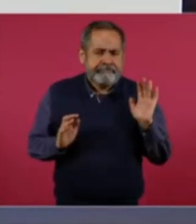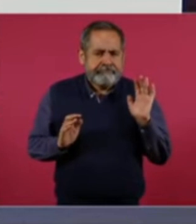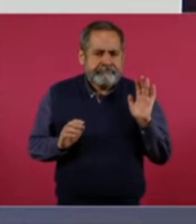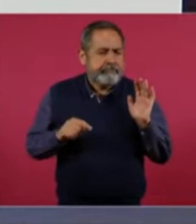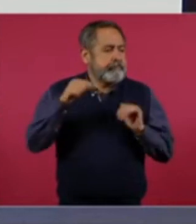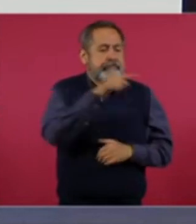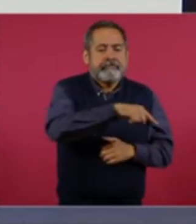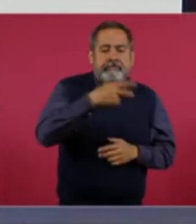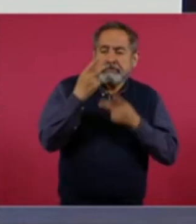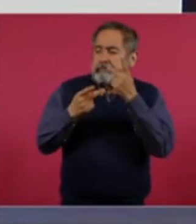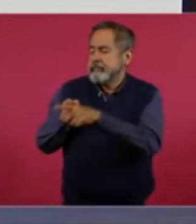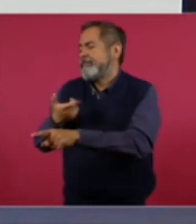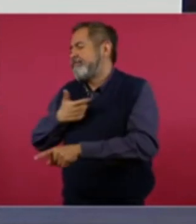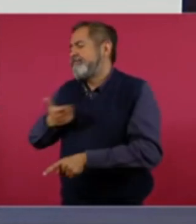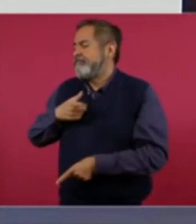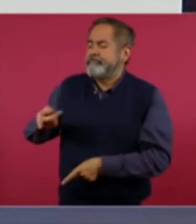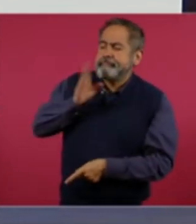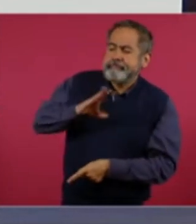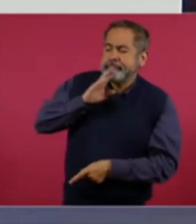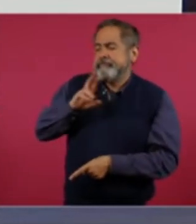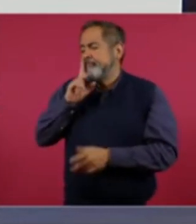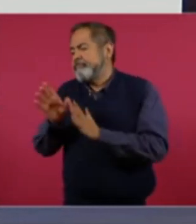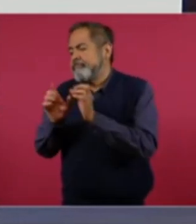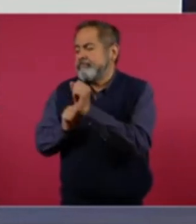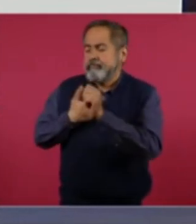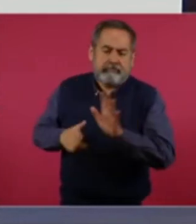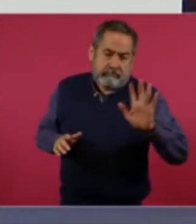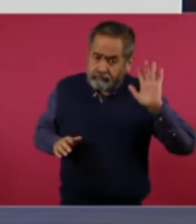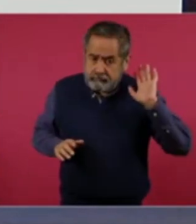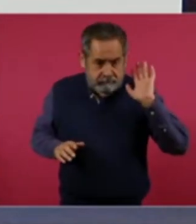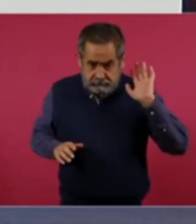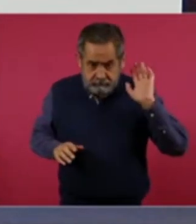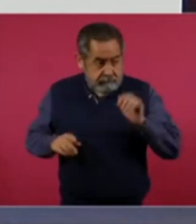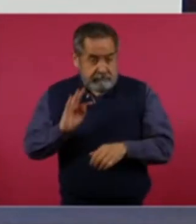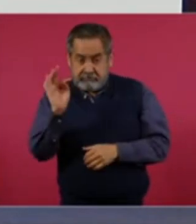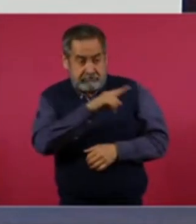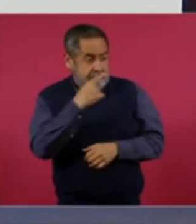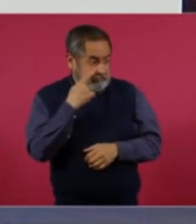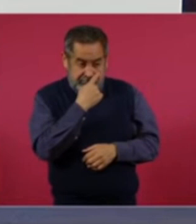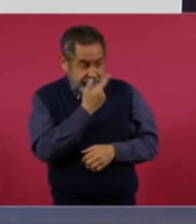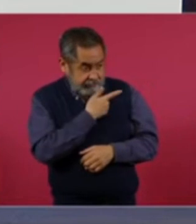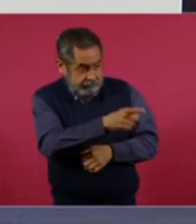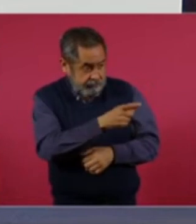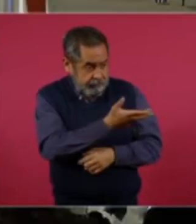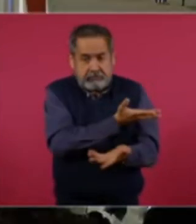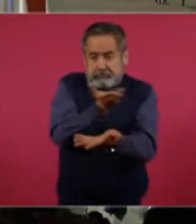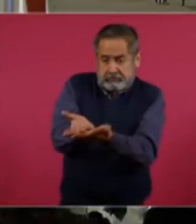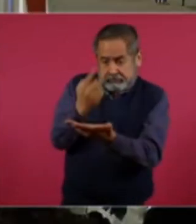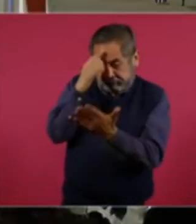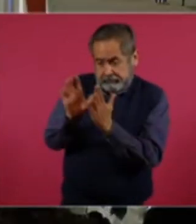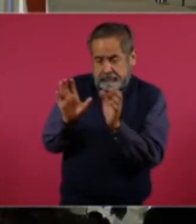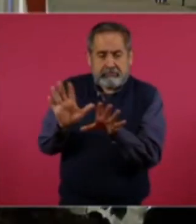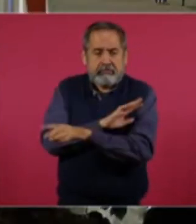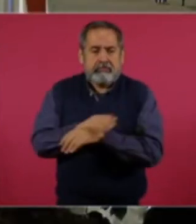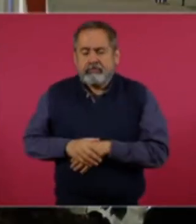uno decir no me gusta la Constitución. Si no le gusta la Constitución hay que reformar la Constitución, no es interprétese